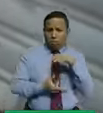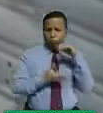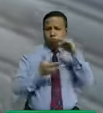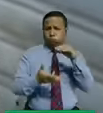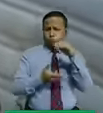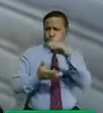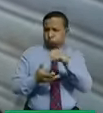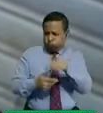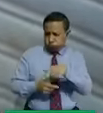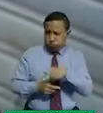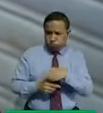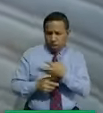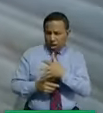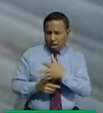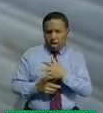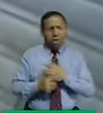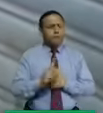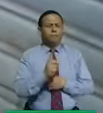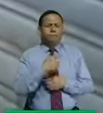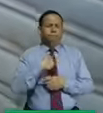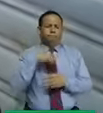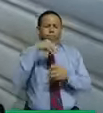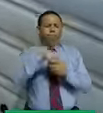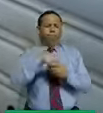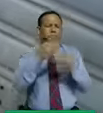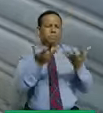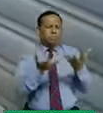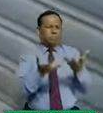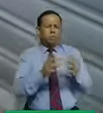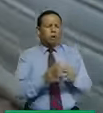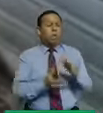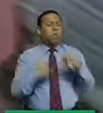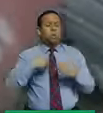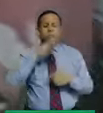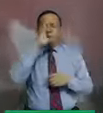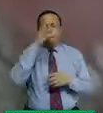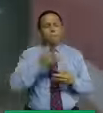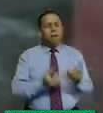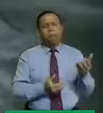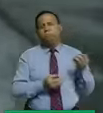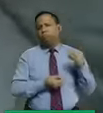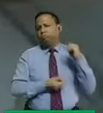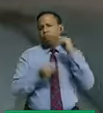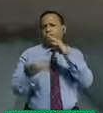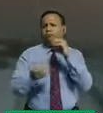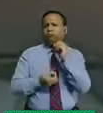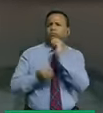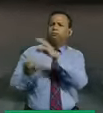mercados. Así es, amigo. Prácticamente aquí en la bodega no tenemos nada almacenado, no tenemos nada guardado.